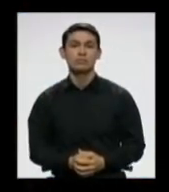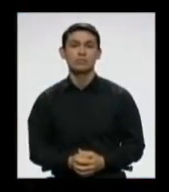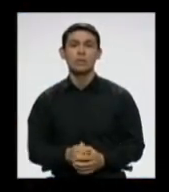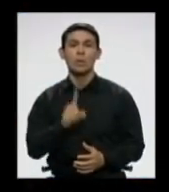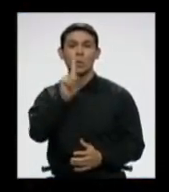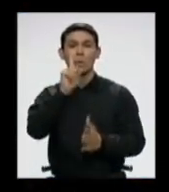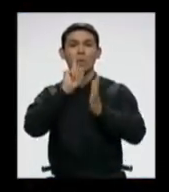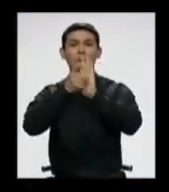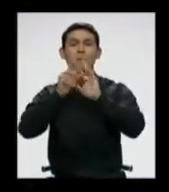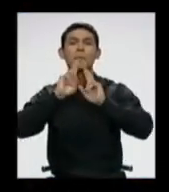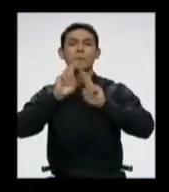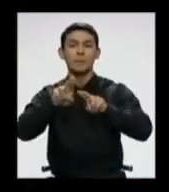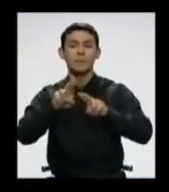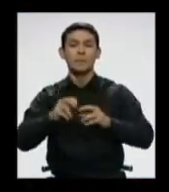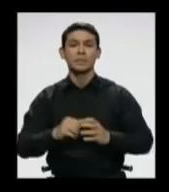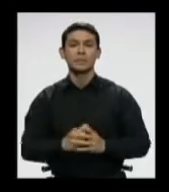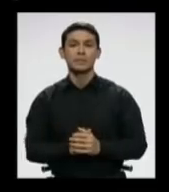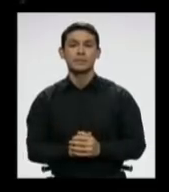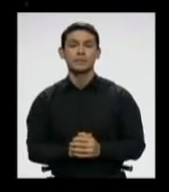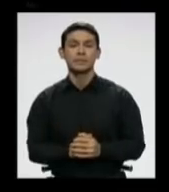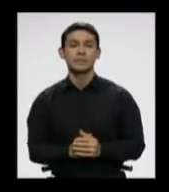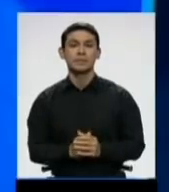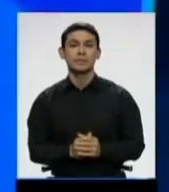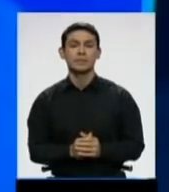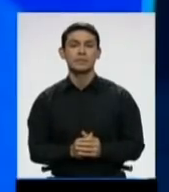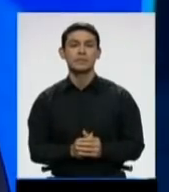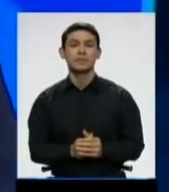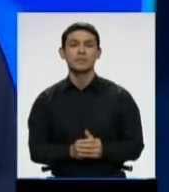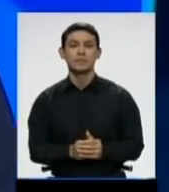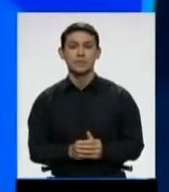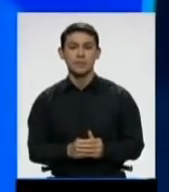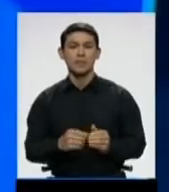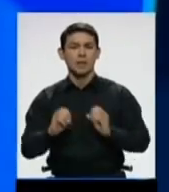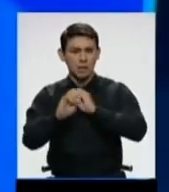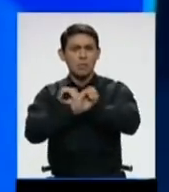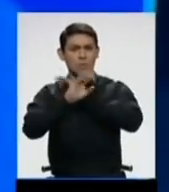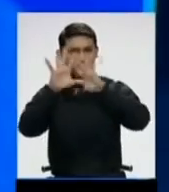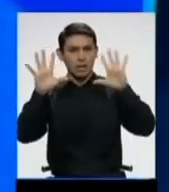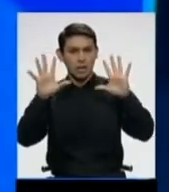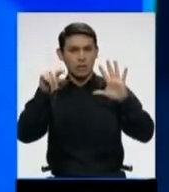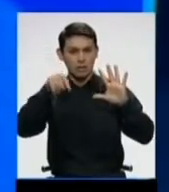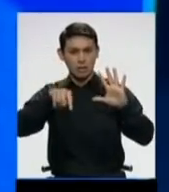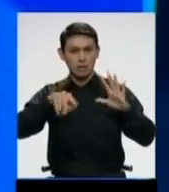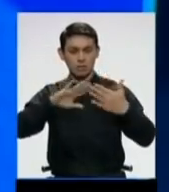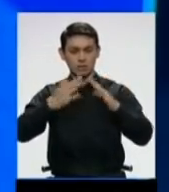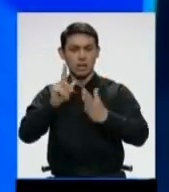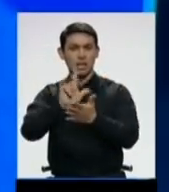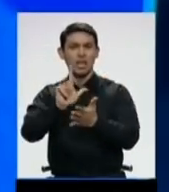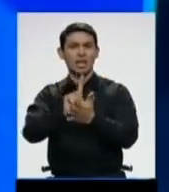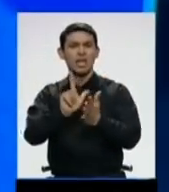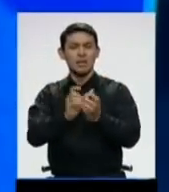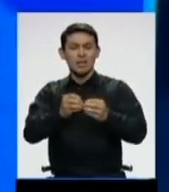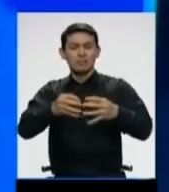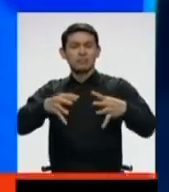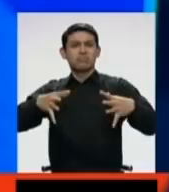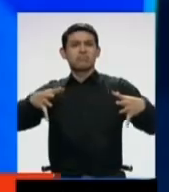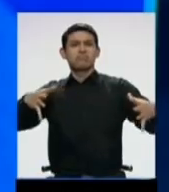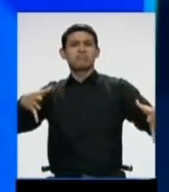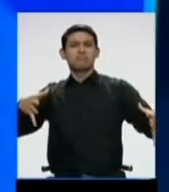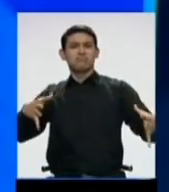Tiene un minuto para responder. Está muy claro para la ciudadanía que Lima ha tenido un crecimiento y una